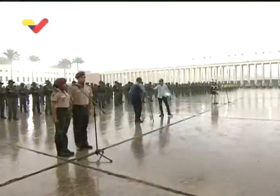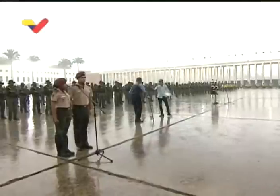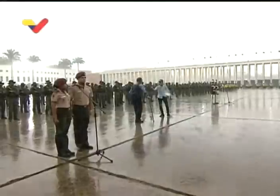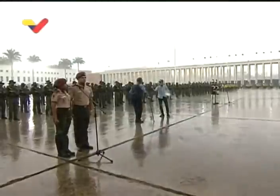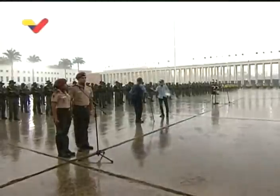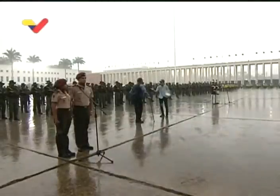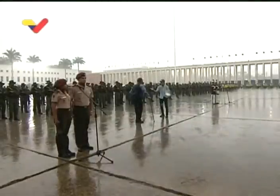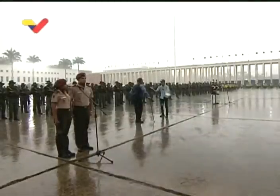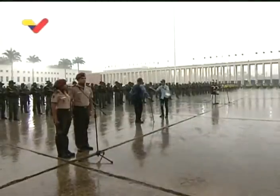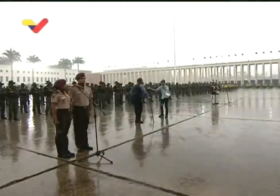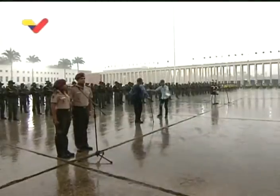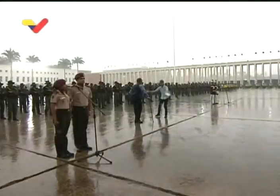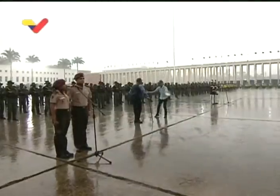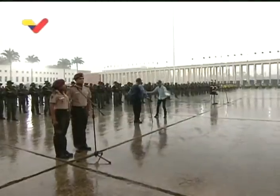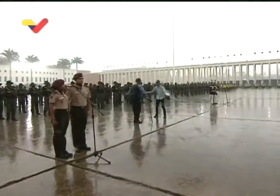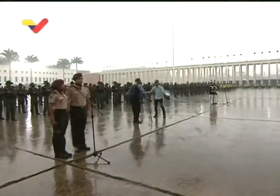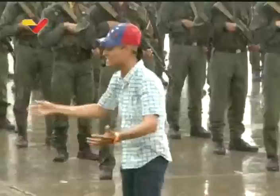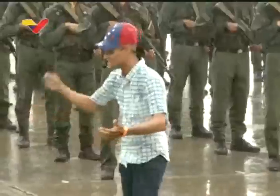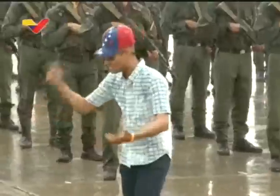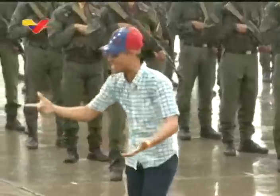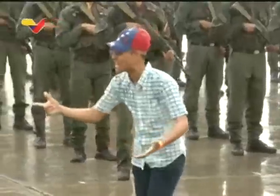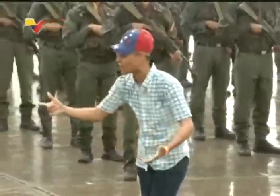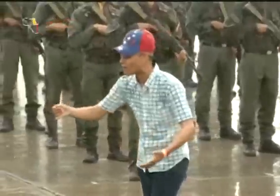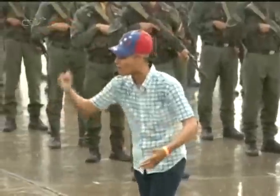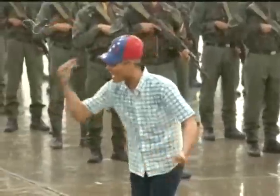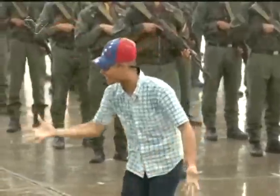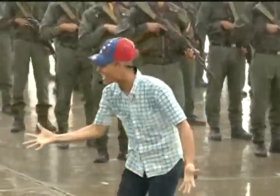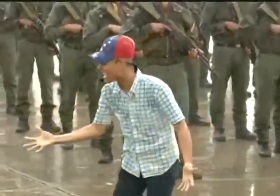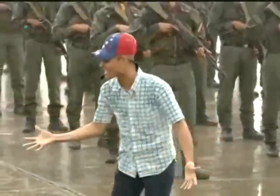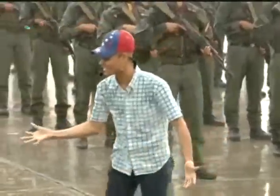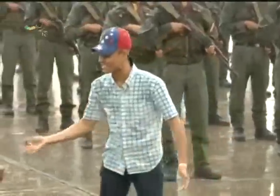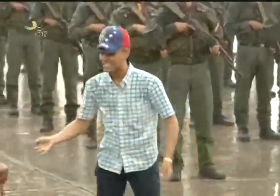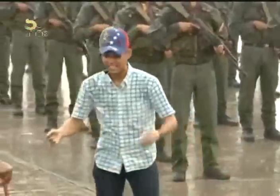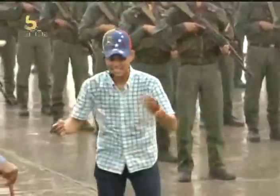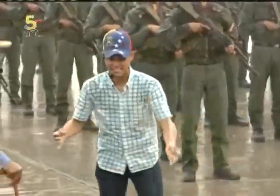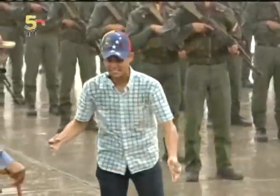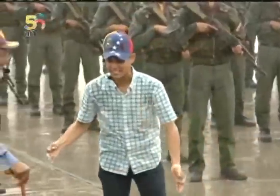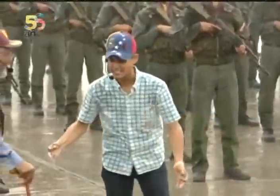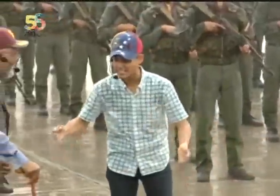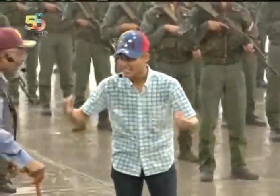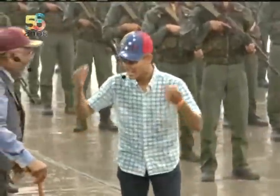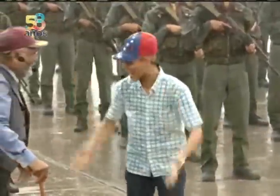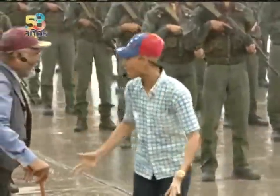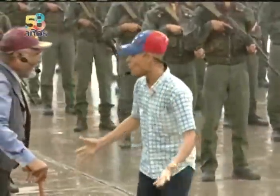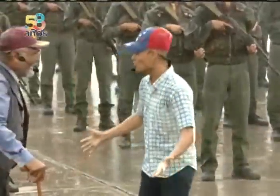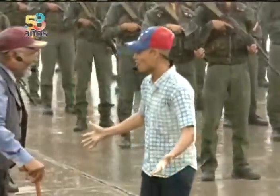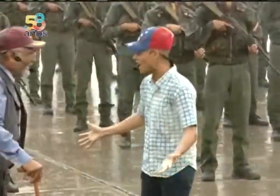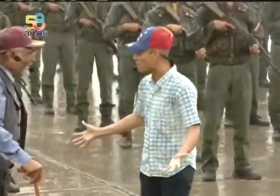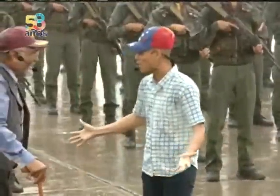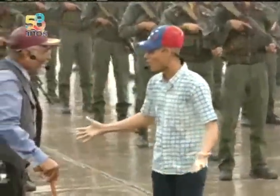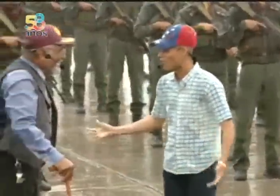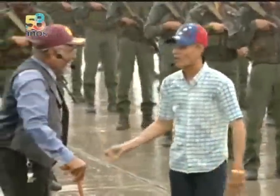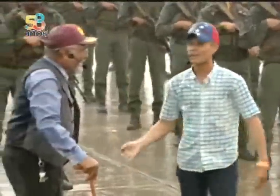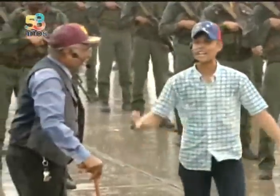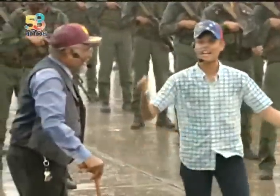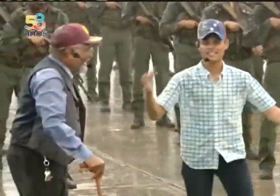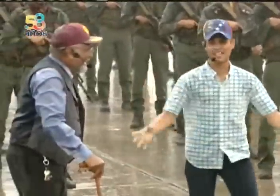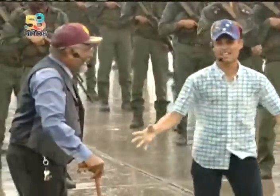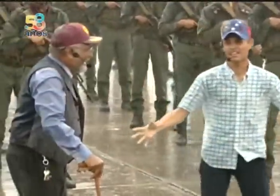sociales. Hoy día se habla mucho de las tres R's. ¿Ah? Sí, abuelo, las tres R's. Resistir, revolucionar,